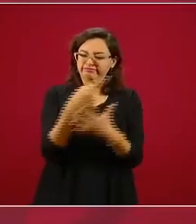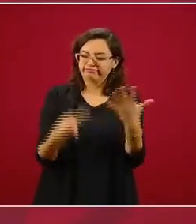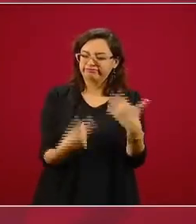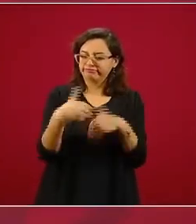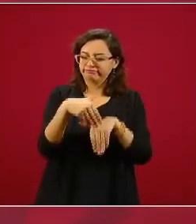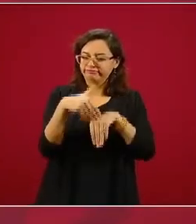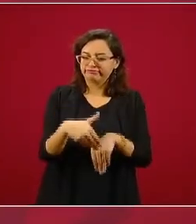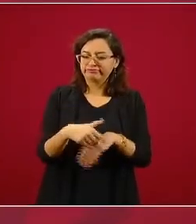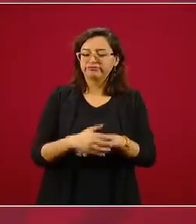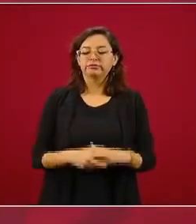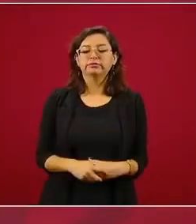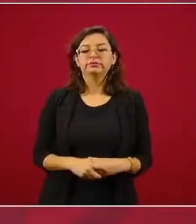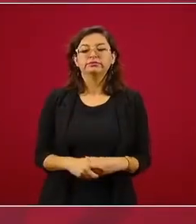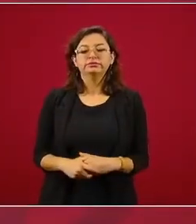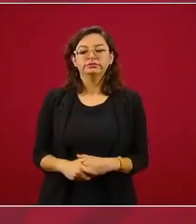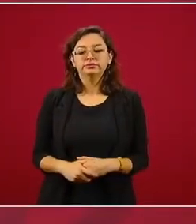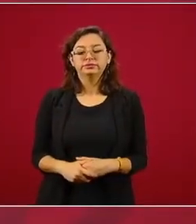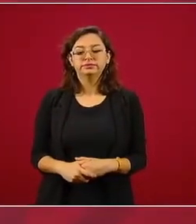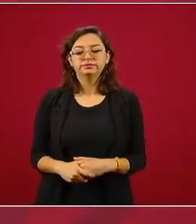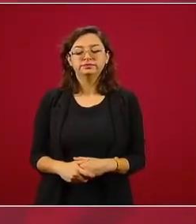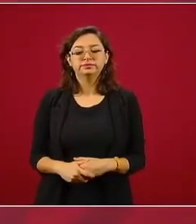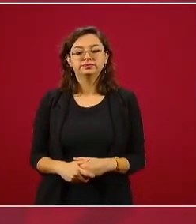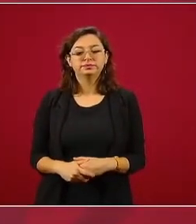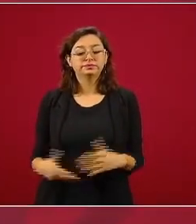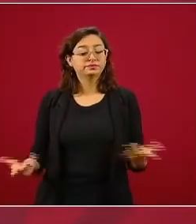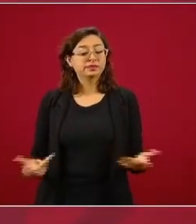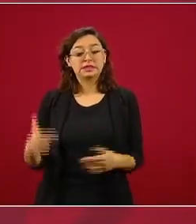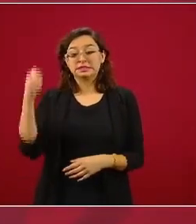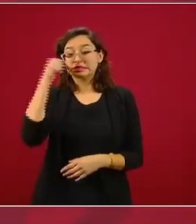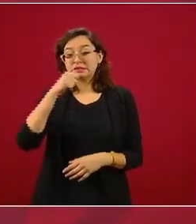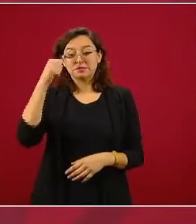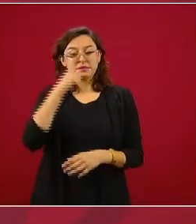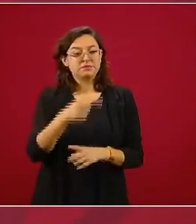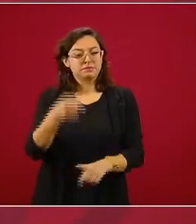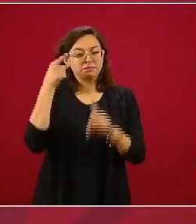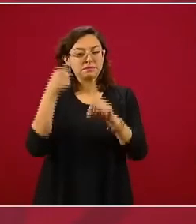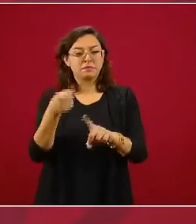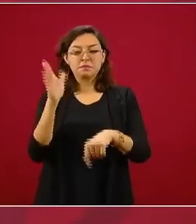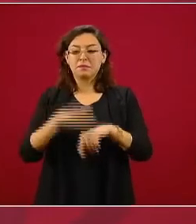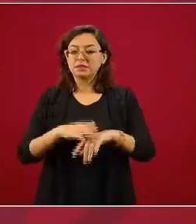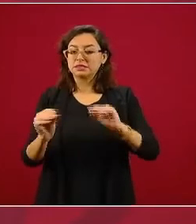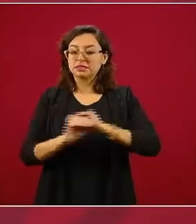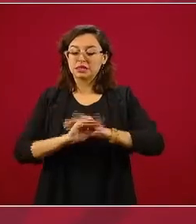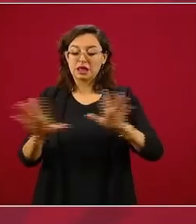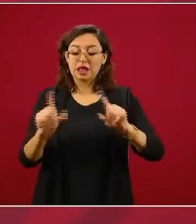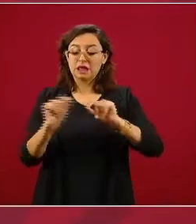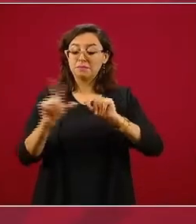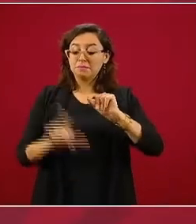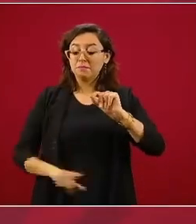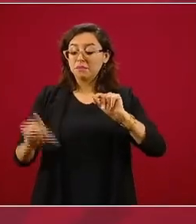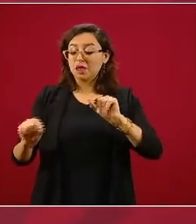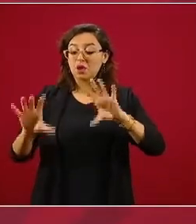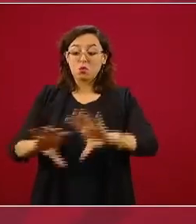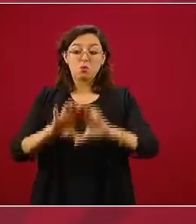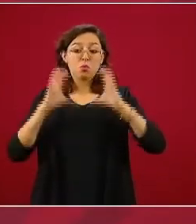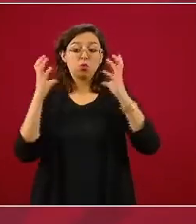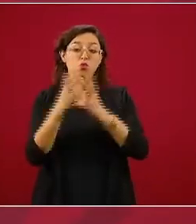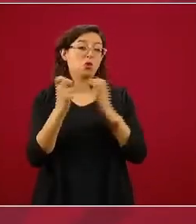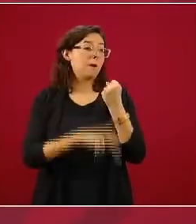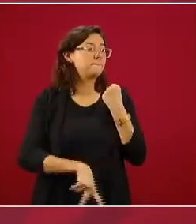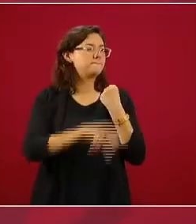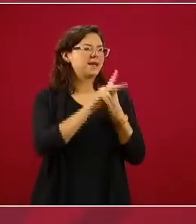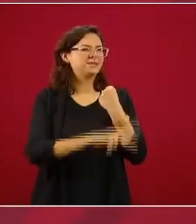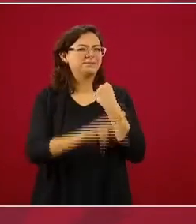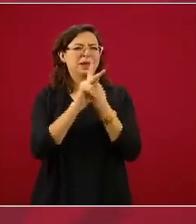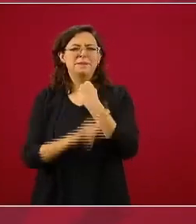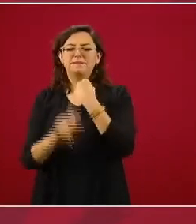No perdamos de vista y digámoslo siempre con claridad, tengámoslo muy claro, que en México y en el mundo entero, en cada uno de los países